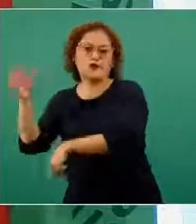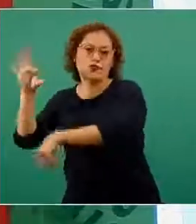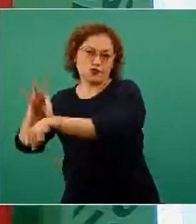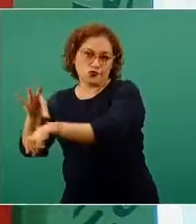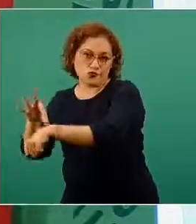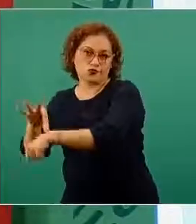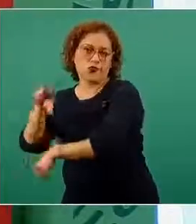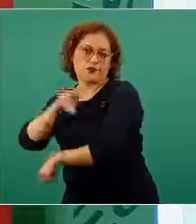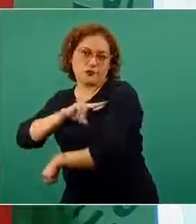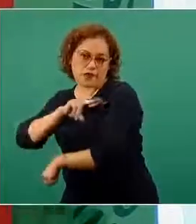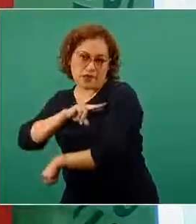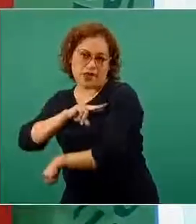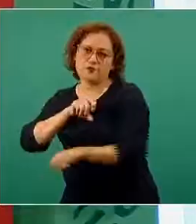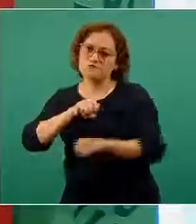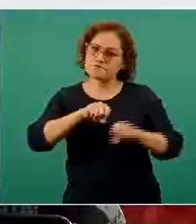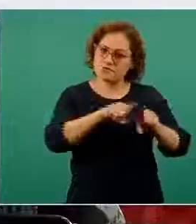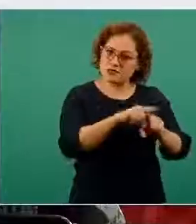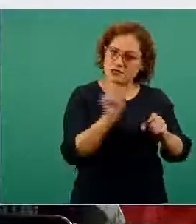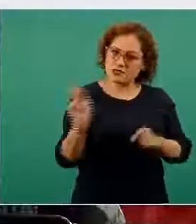la asignación.